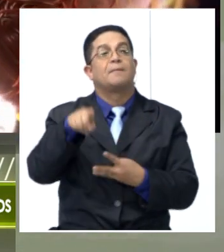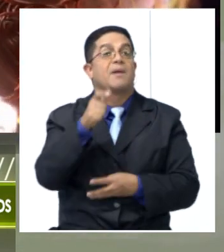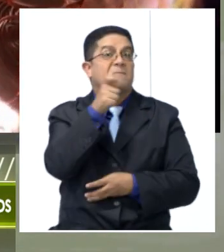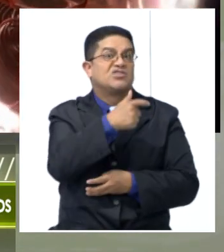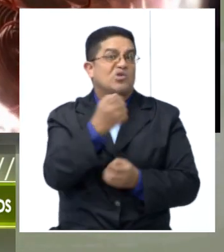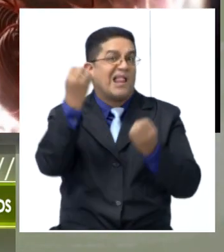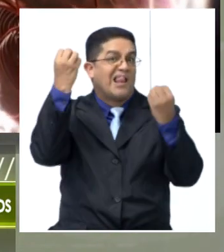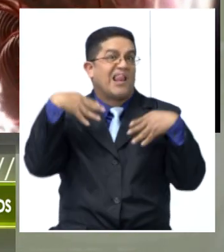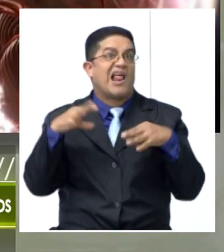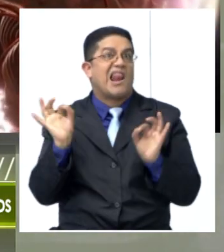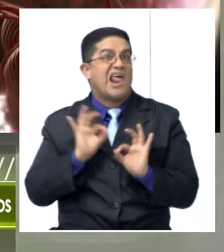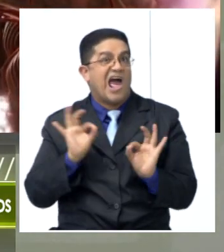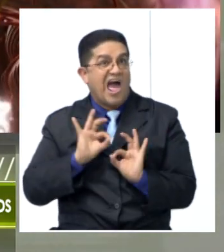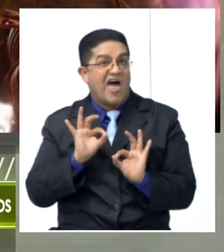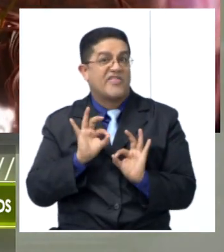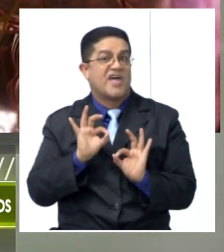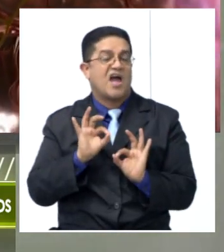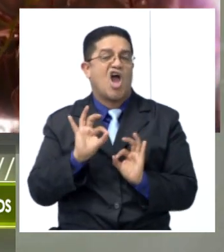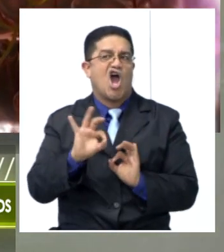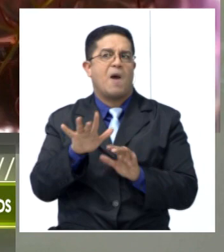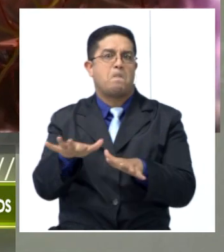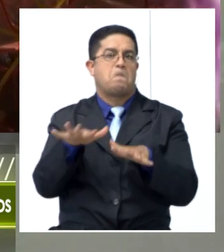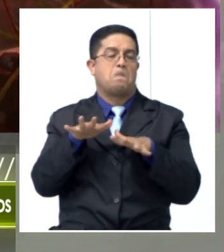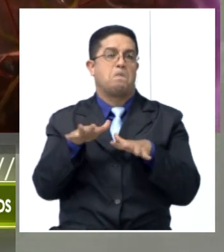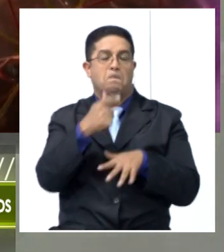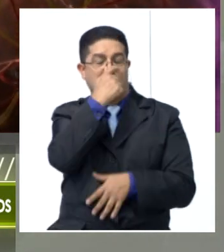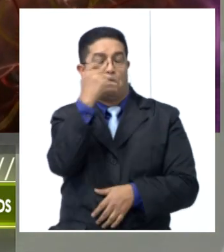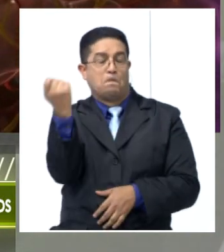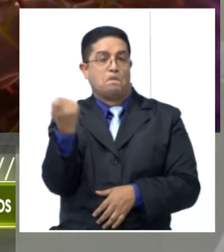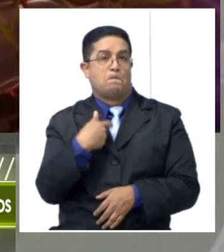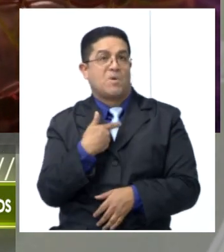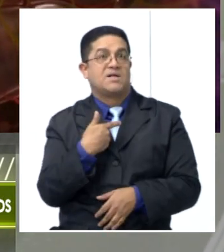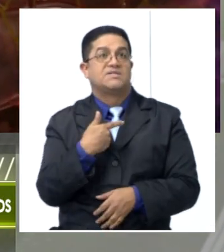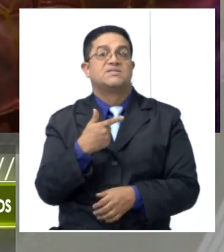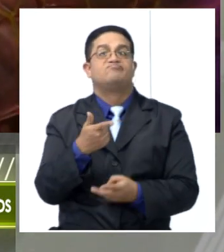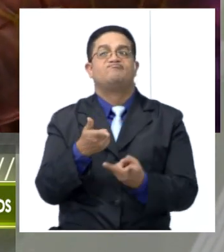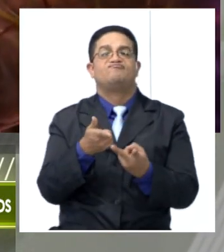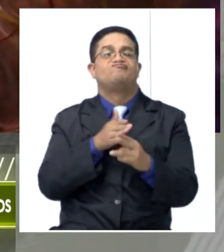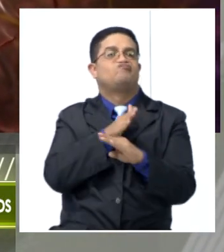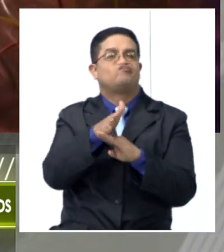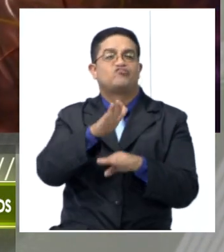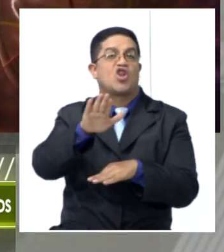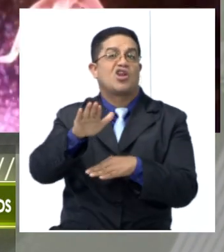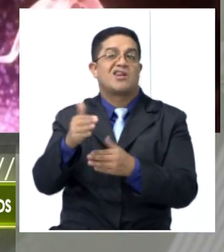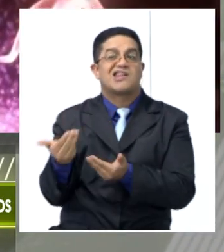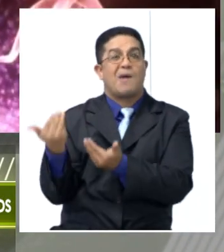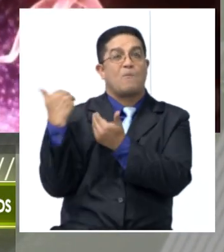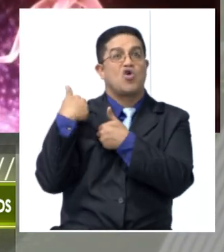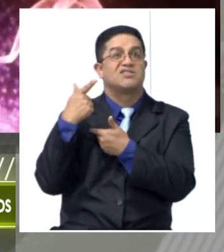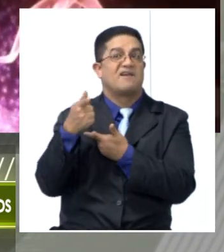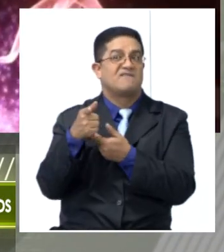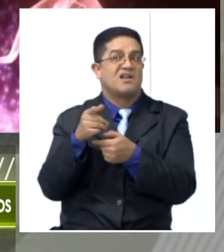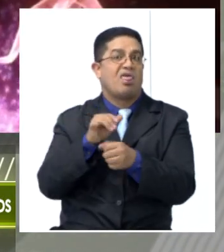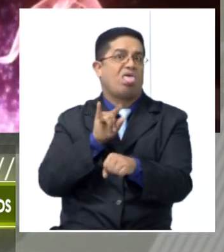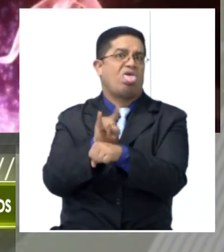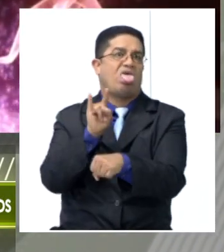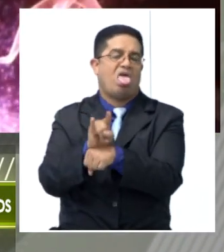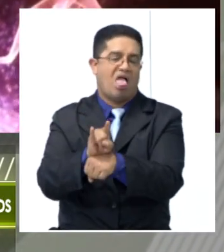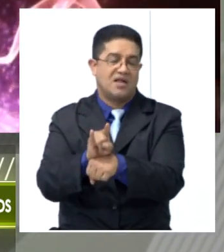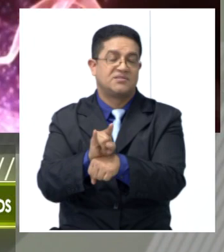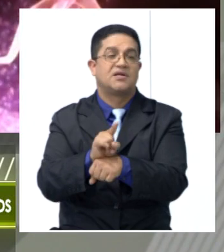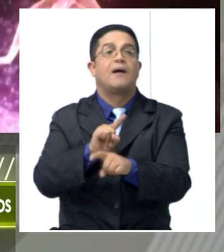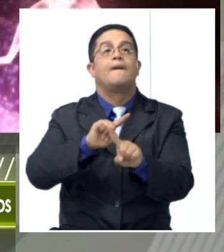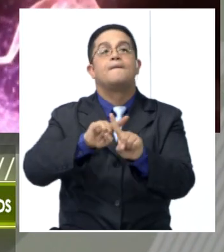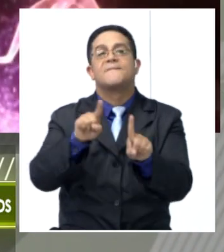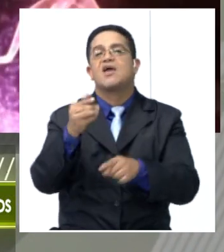deja de arreglarse y deja de asistir o cumplir con sus responsabilidades cotidianas, ¿no? Es bastante particular. Pero lo más importante